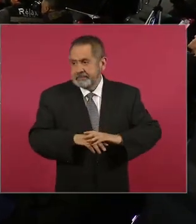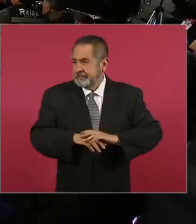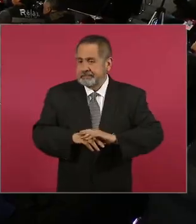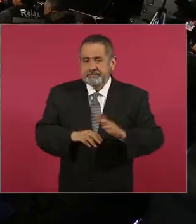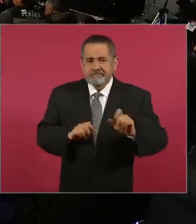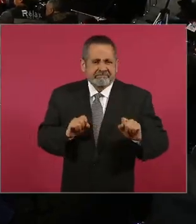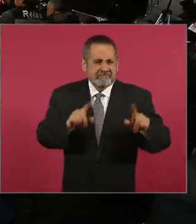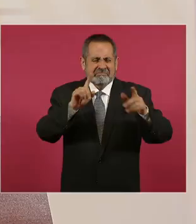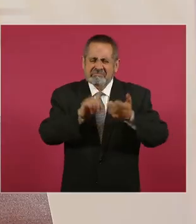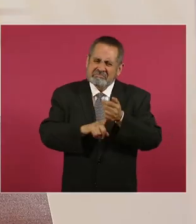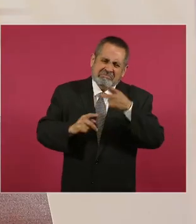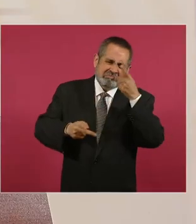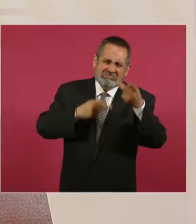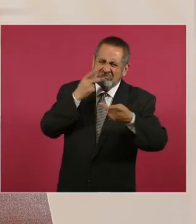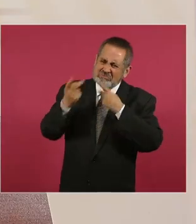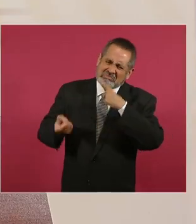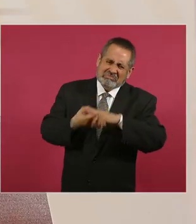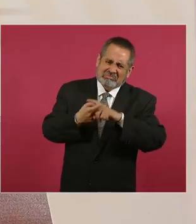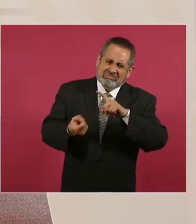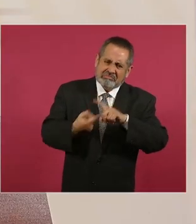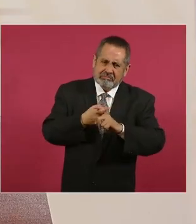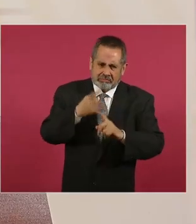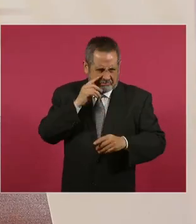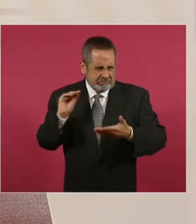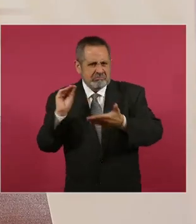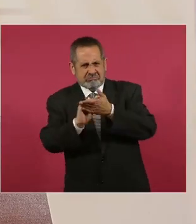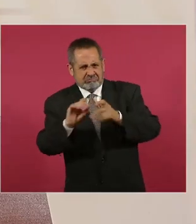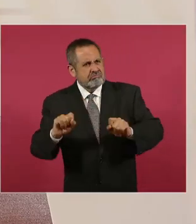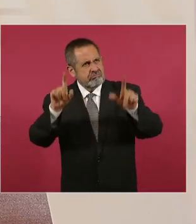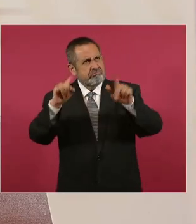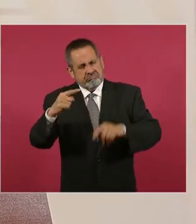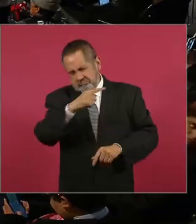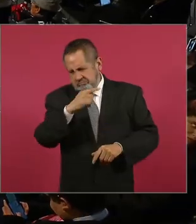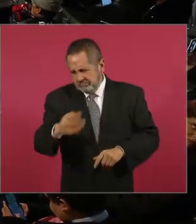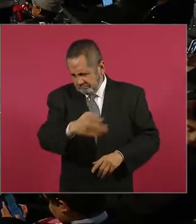echó hasta madres, o sea, a ver, ponlo.